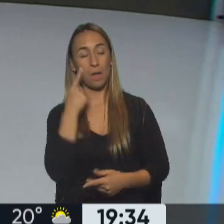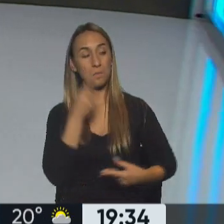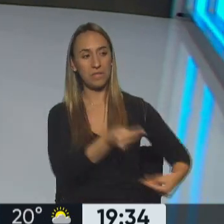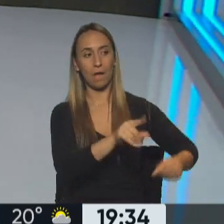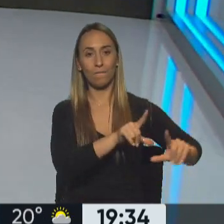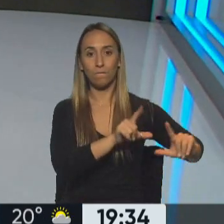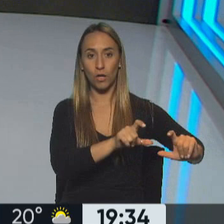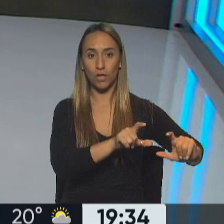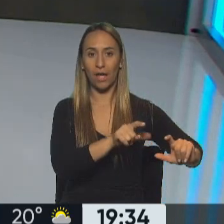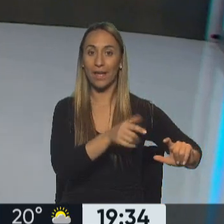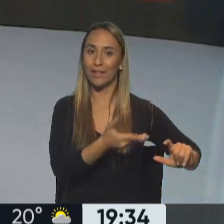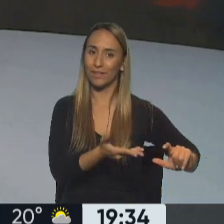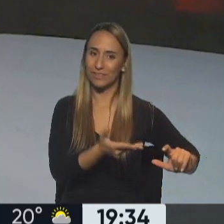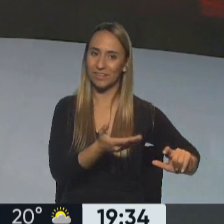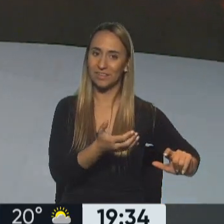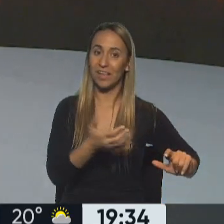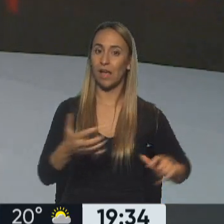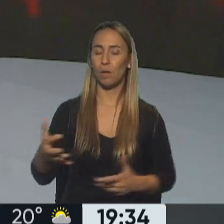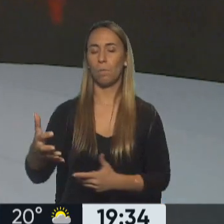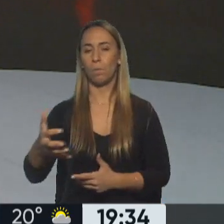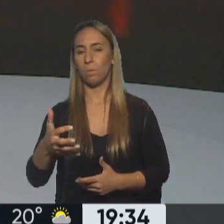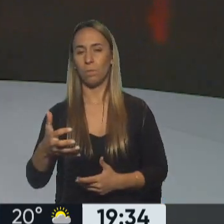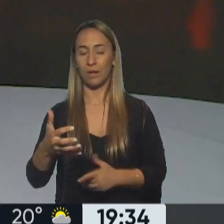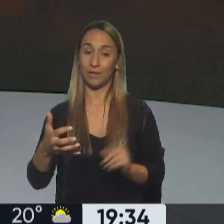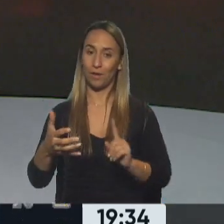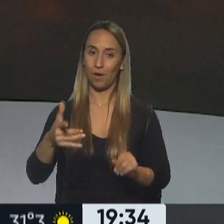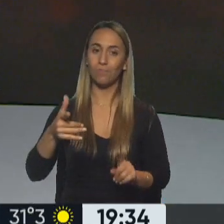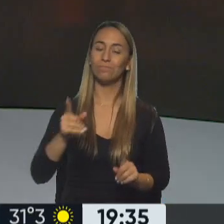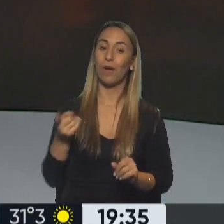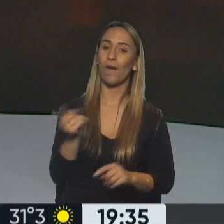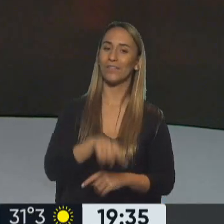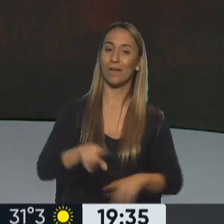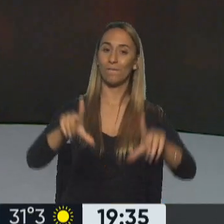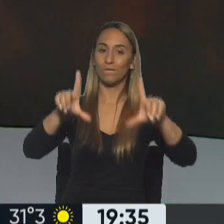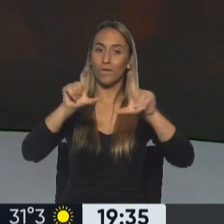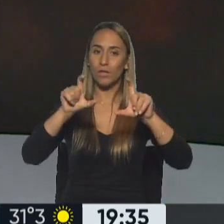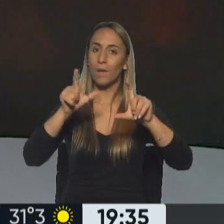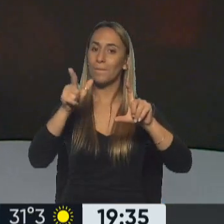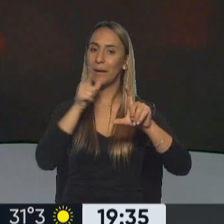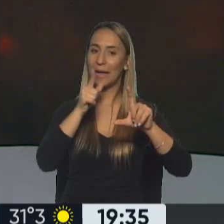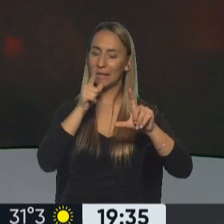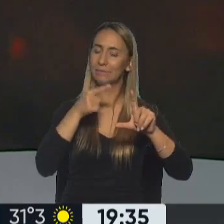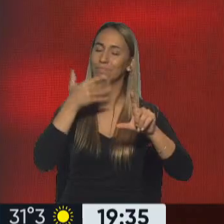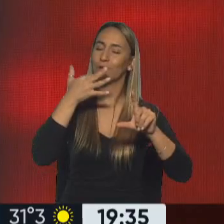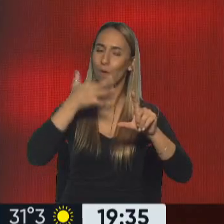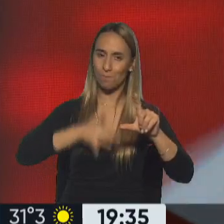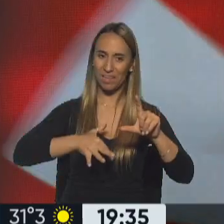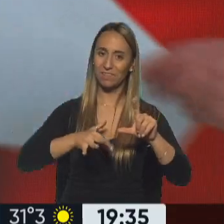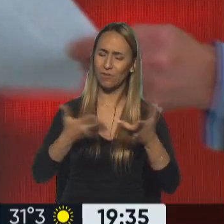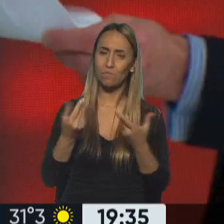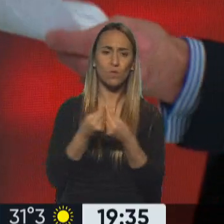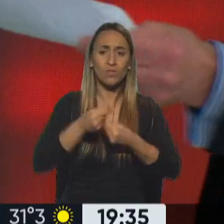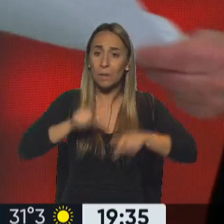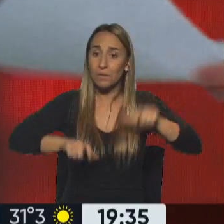sino esta foto que parece la comprensión donde miles de manifestantes recorrieron la zona céntrica